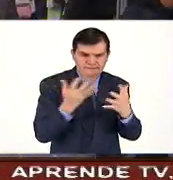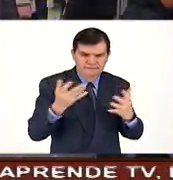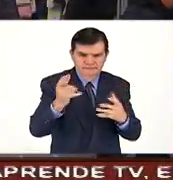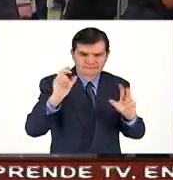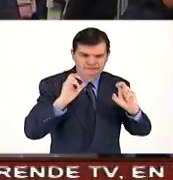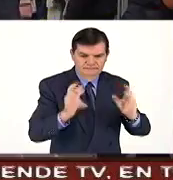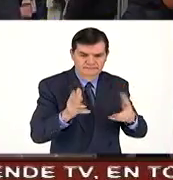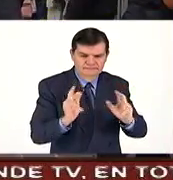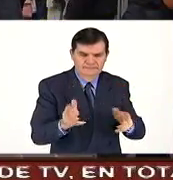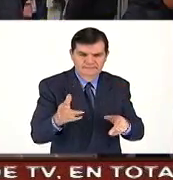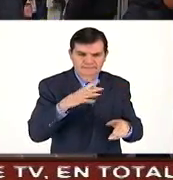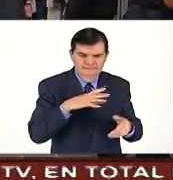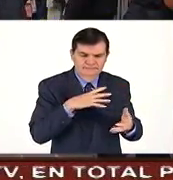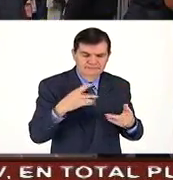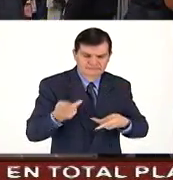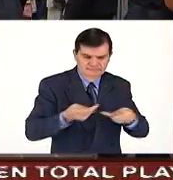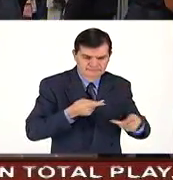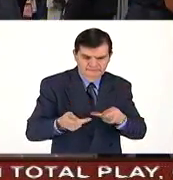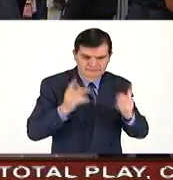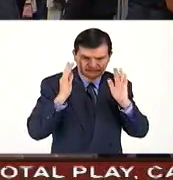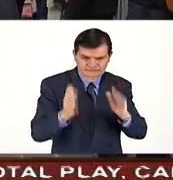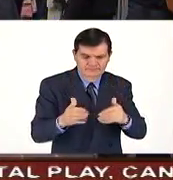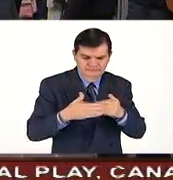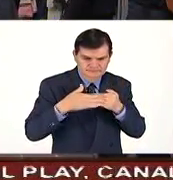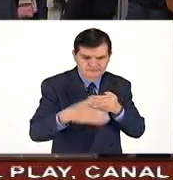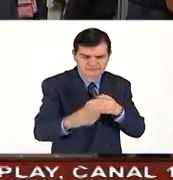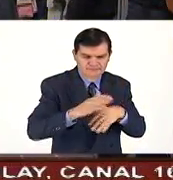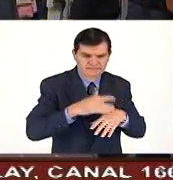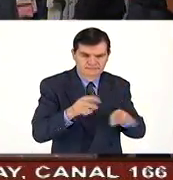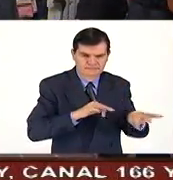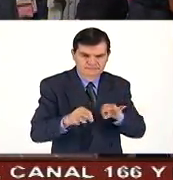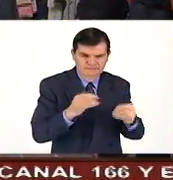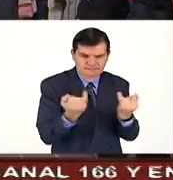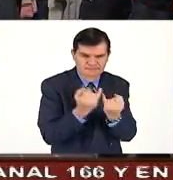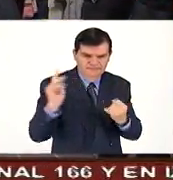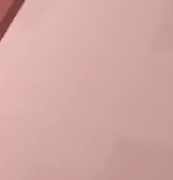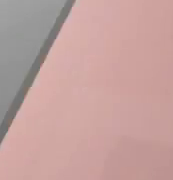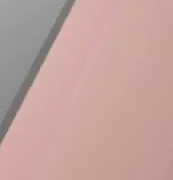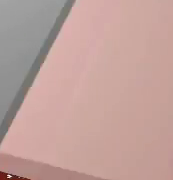en Chiapas, indicó que ya se prepara un operativo similar.